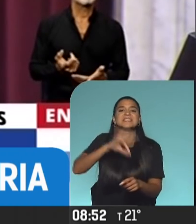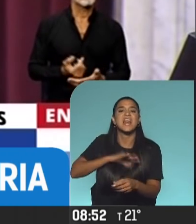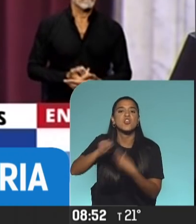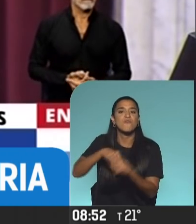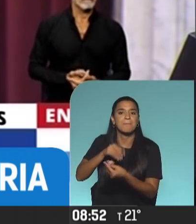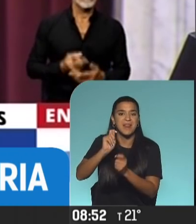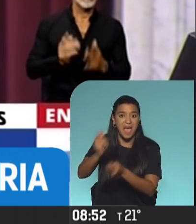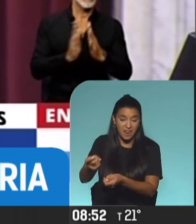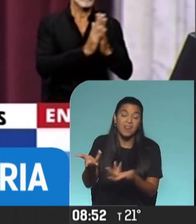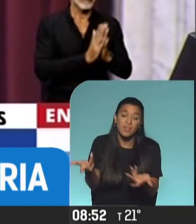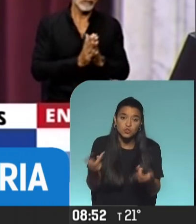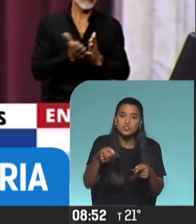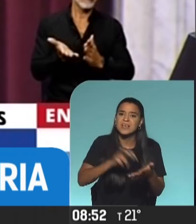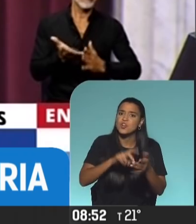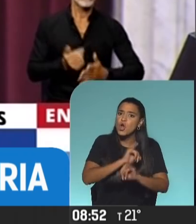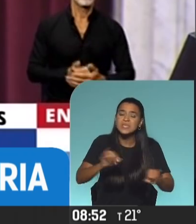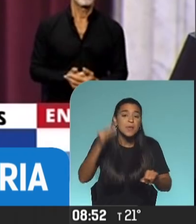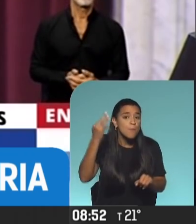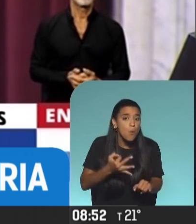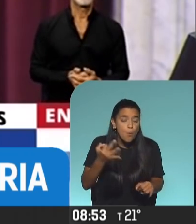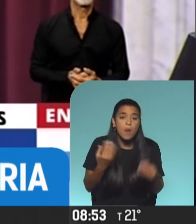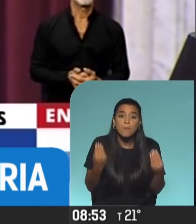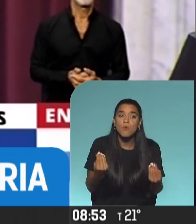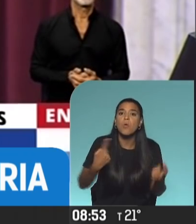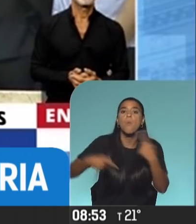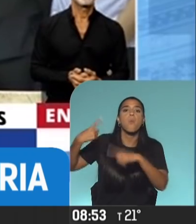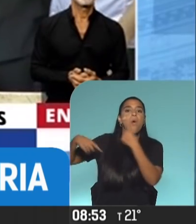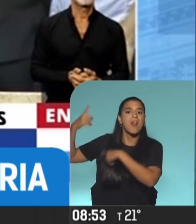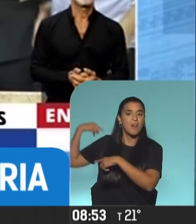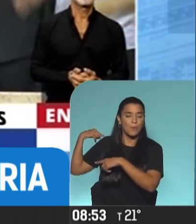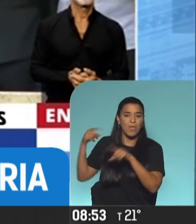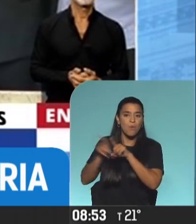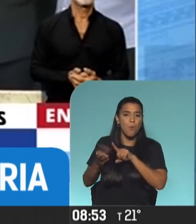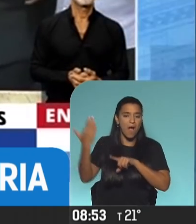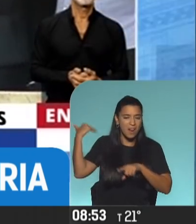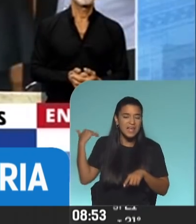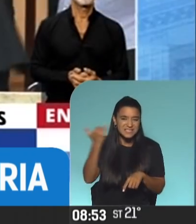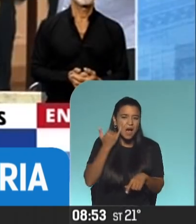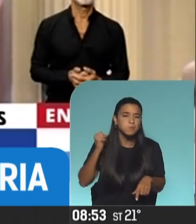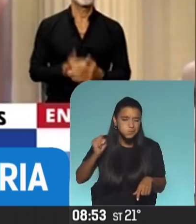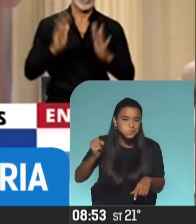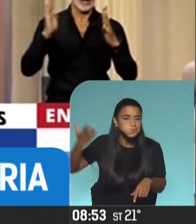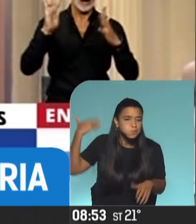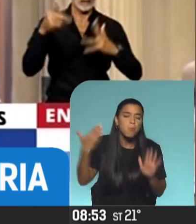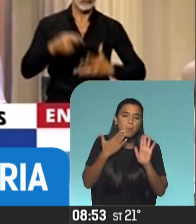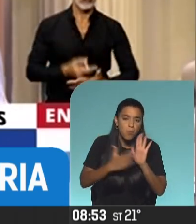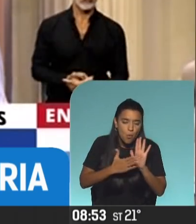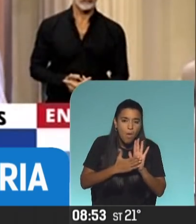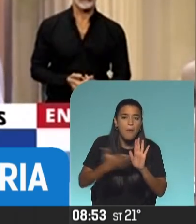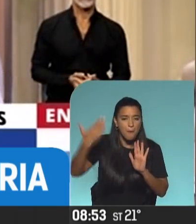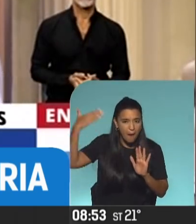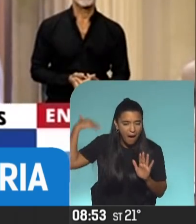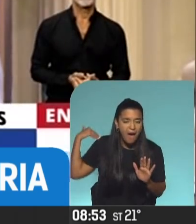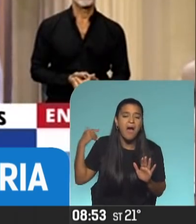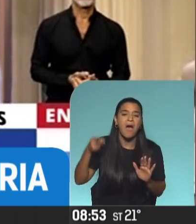que la verdad que es una excelente noticia porque volvemos a una fórmula que ya se probó en la historia argentina,